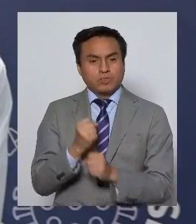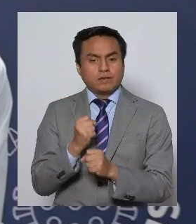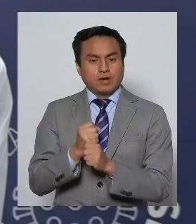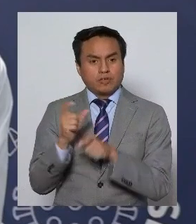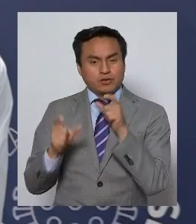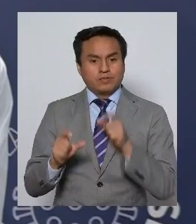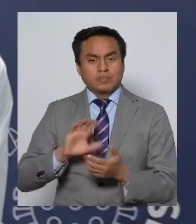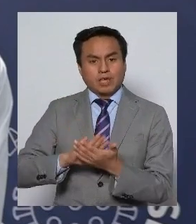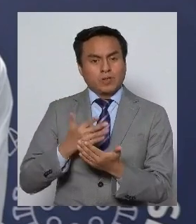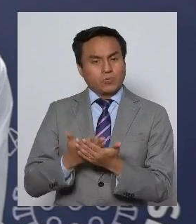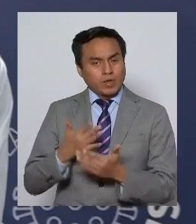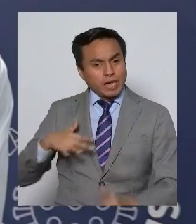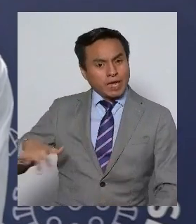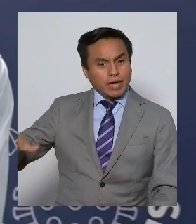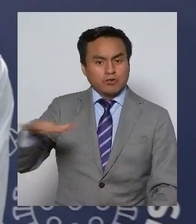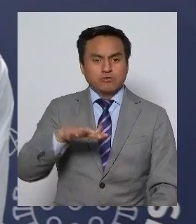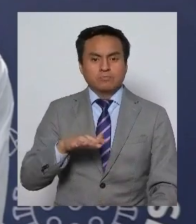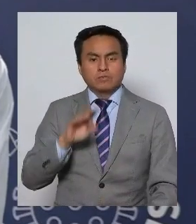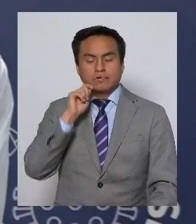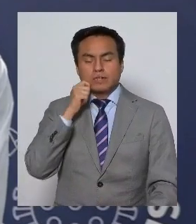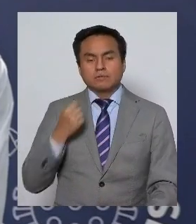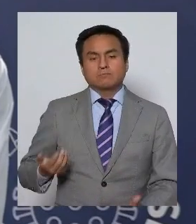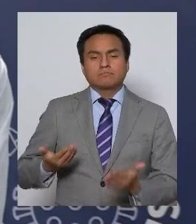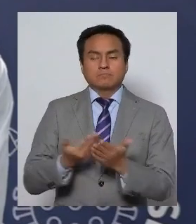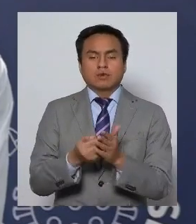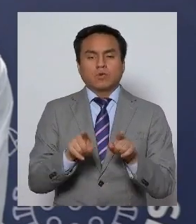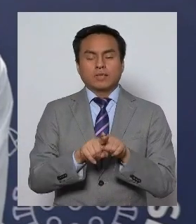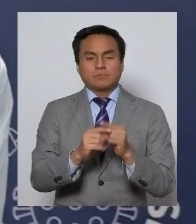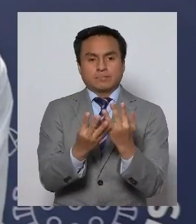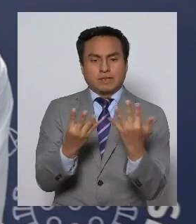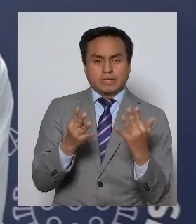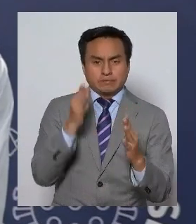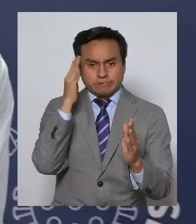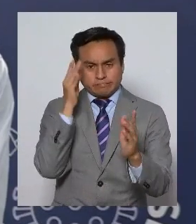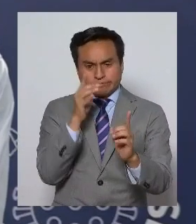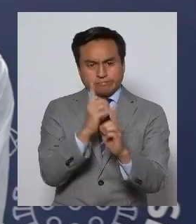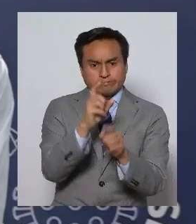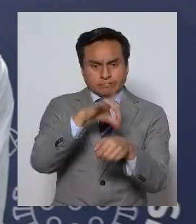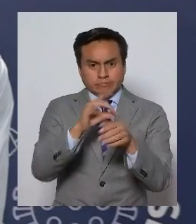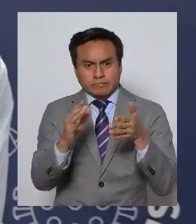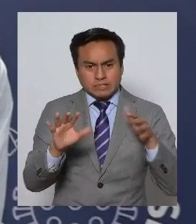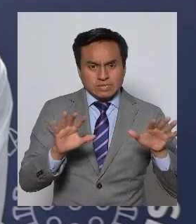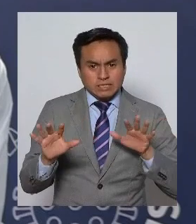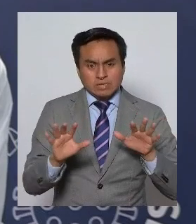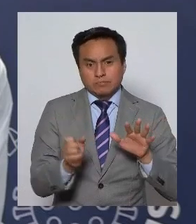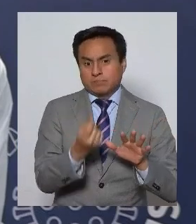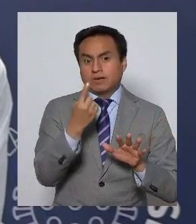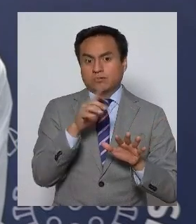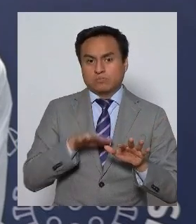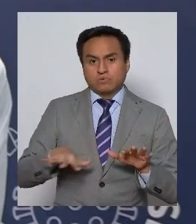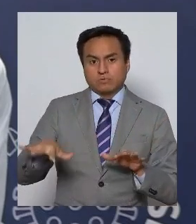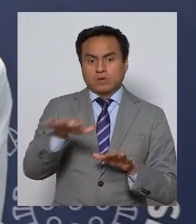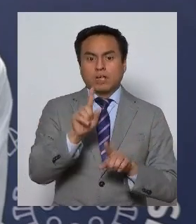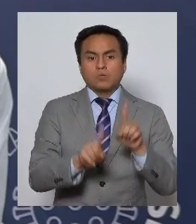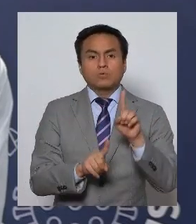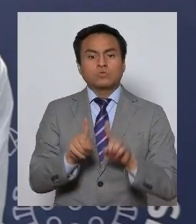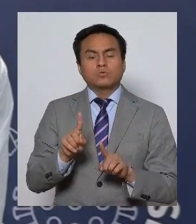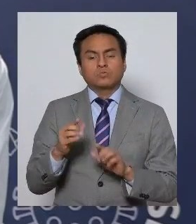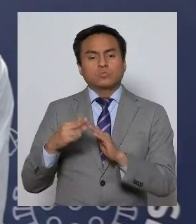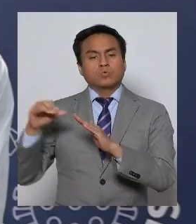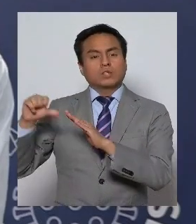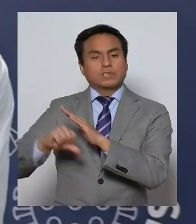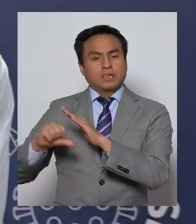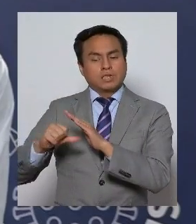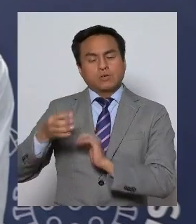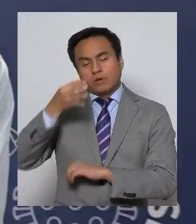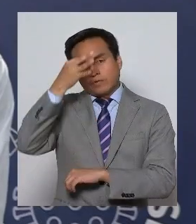trabajadores de salud está ahí constituyendo la primera línea. El resto está con algún nivel de cuarentena